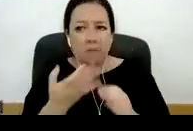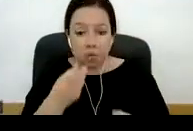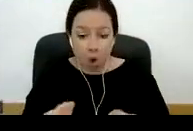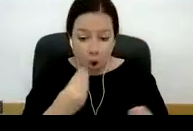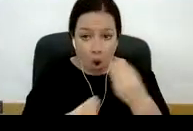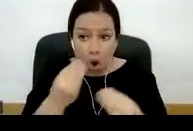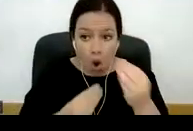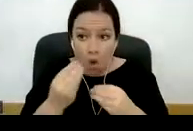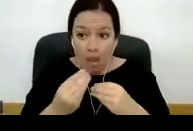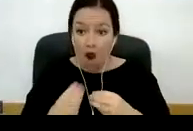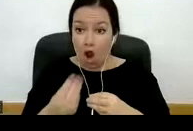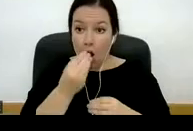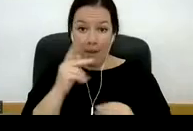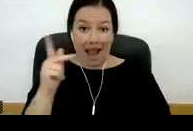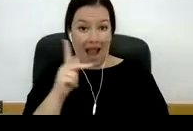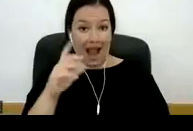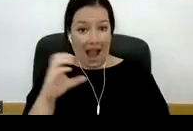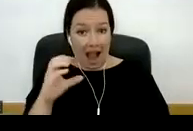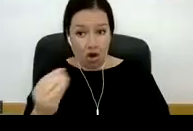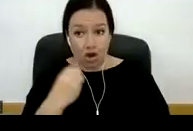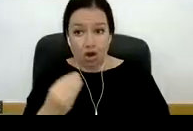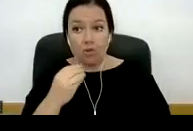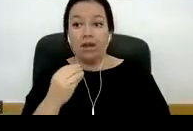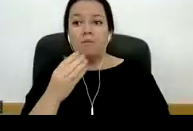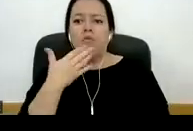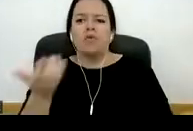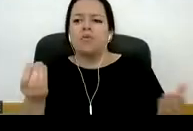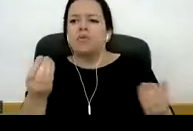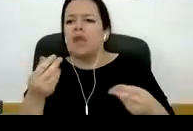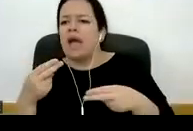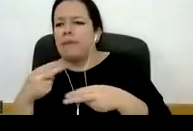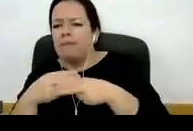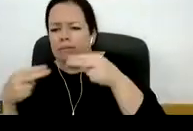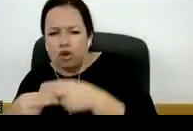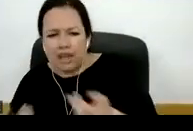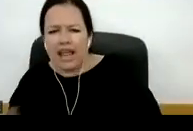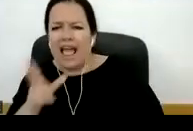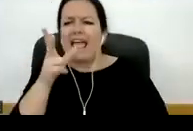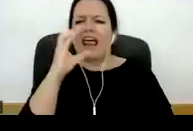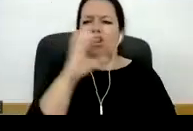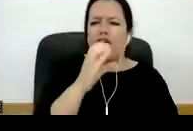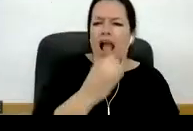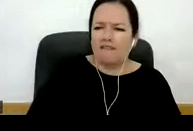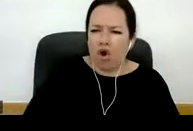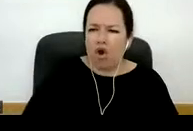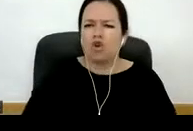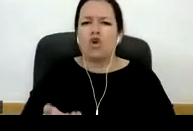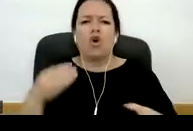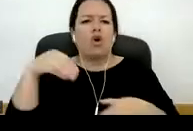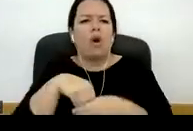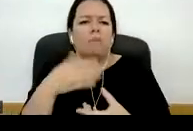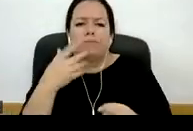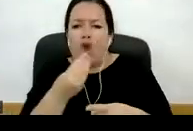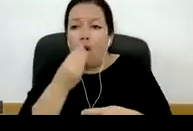entra la caloría, es decir, el hidrato de carbono refinado, el aminoácido puro